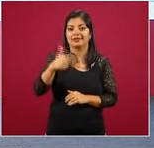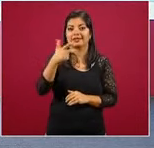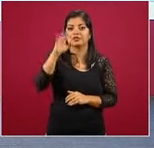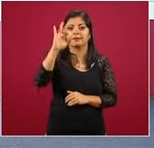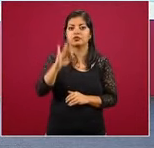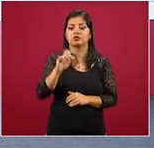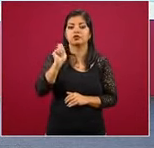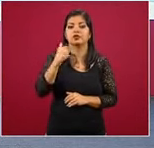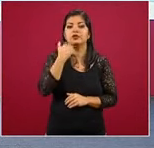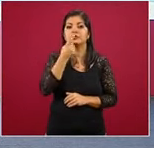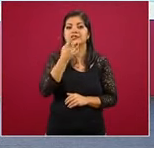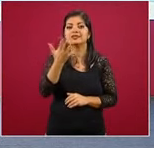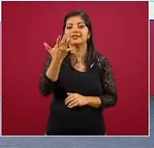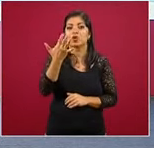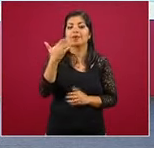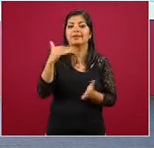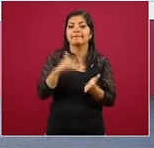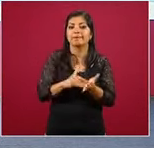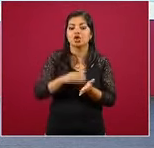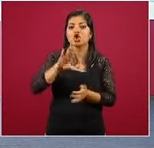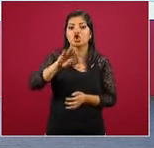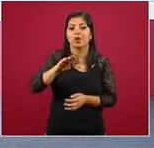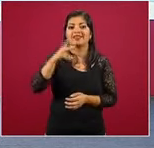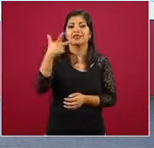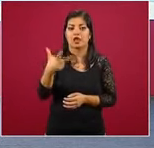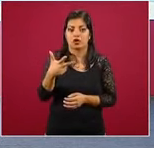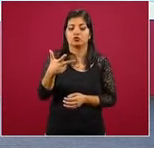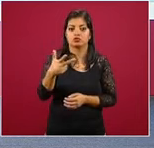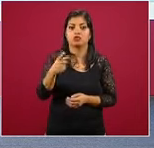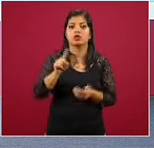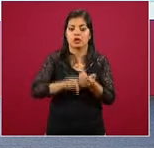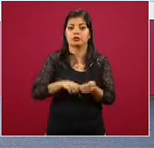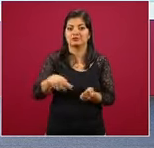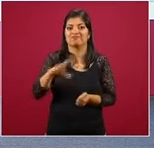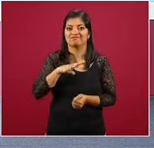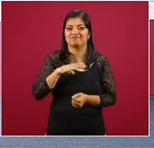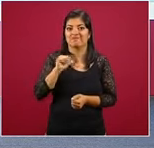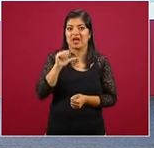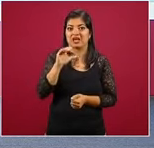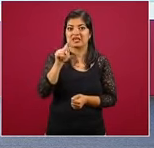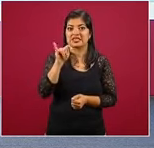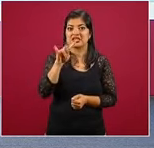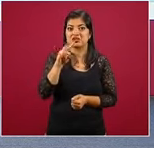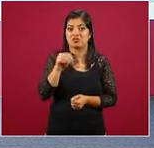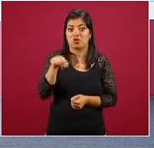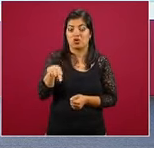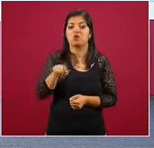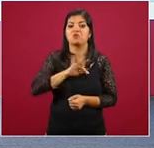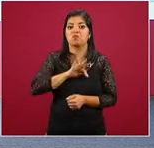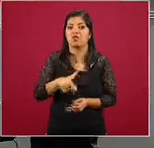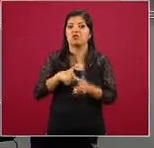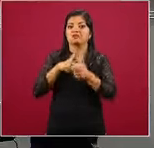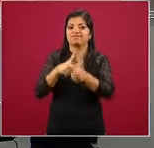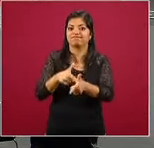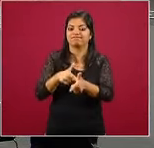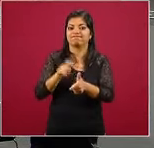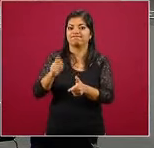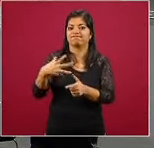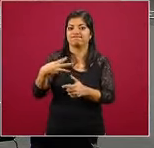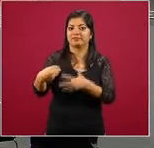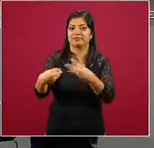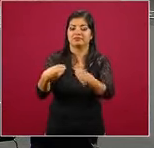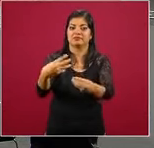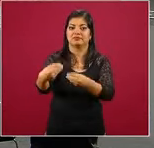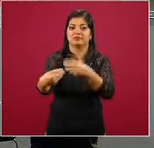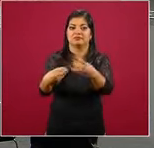son 50.098 los casos que realmente están activos y que por lo tanto pueden continuar con la transmisión y